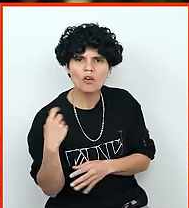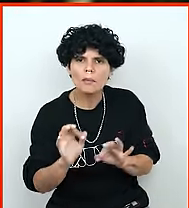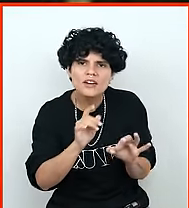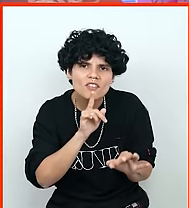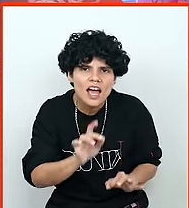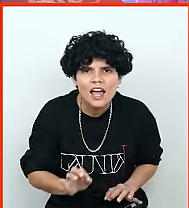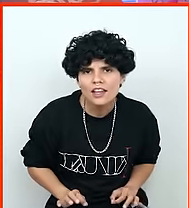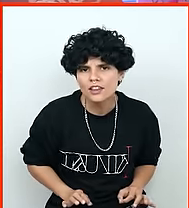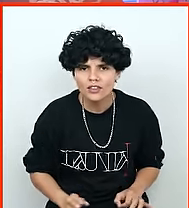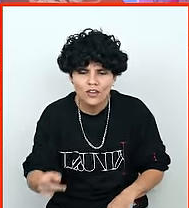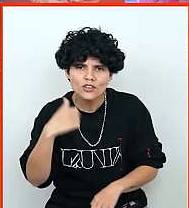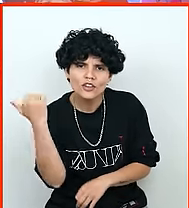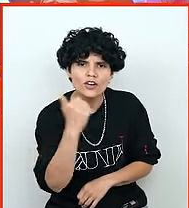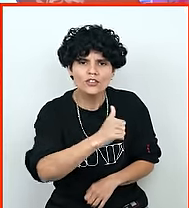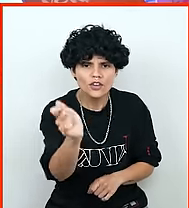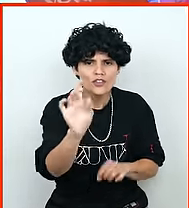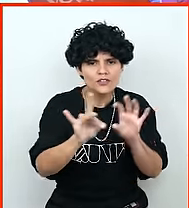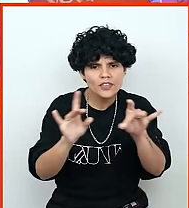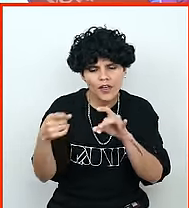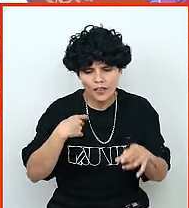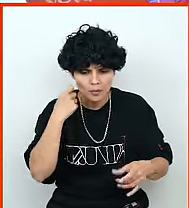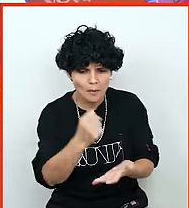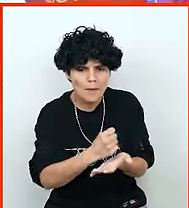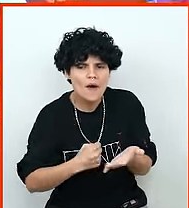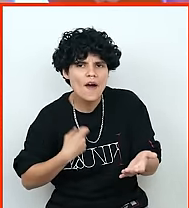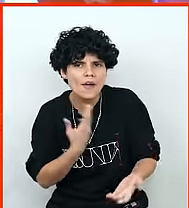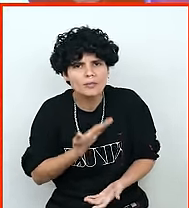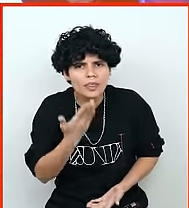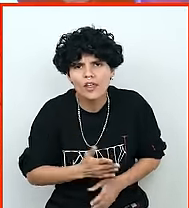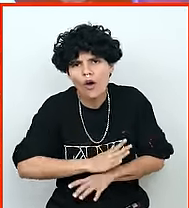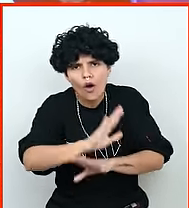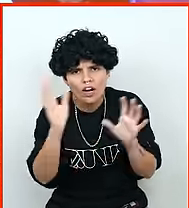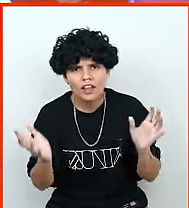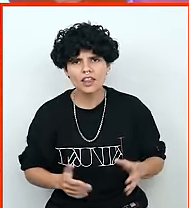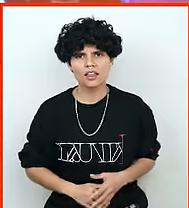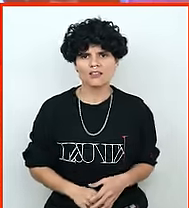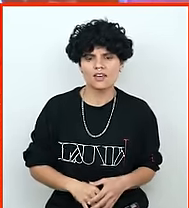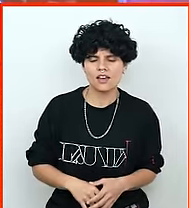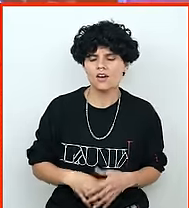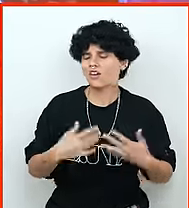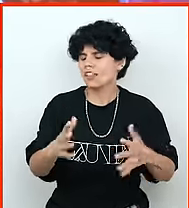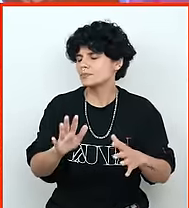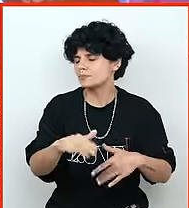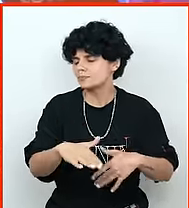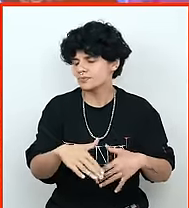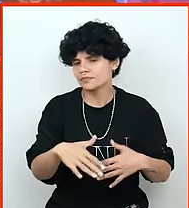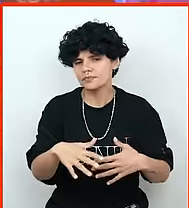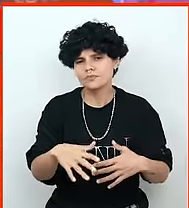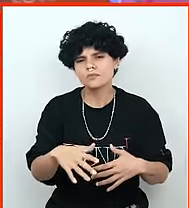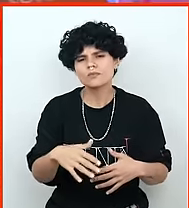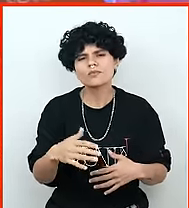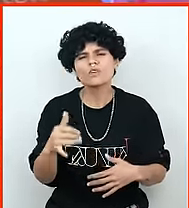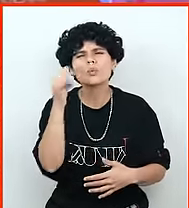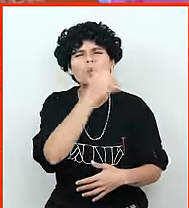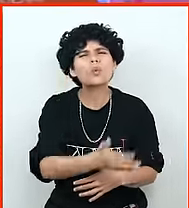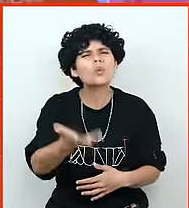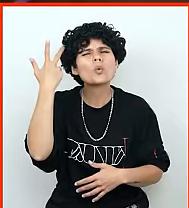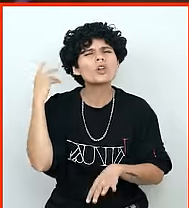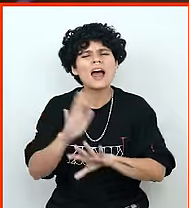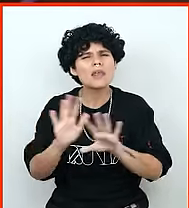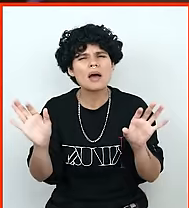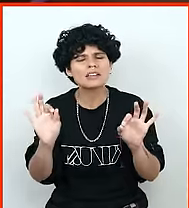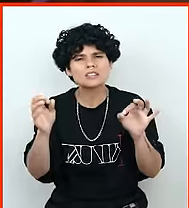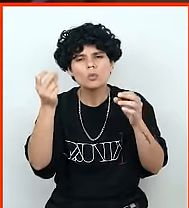agarró, hombre. Hemos tenido todos los últimos invitados, no saben escribir ni una cuestión. Oye, hace... ¿Cuánto que no hacía